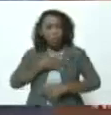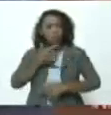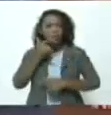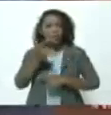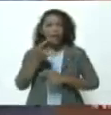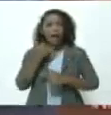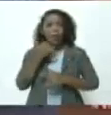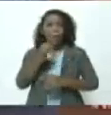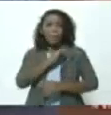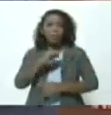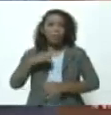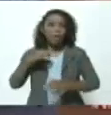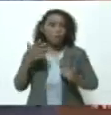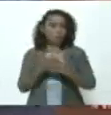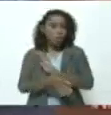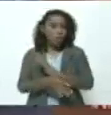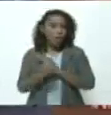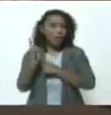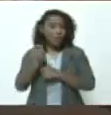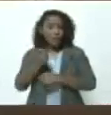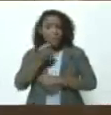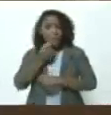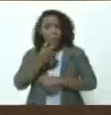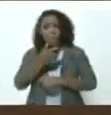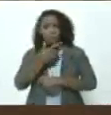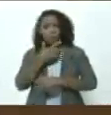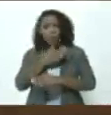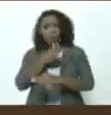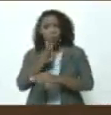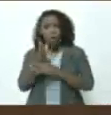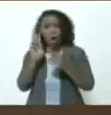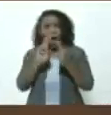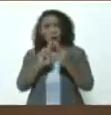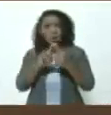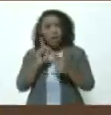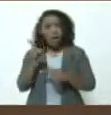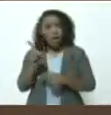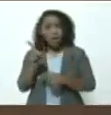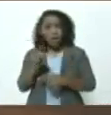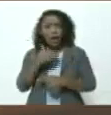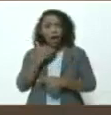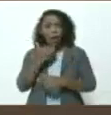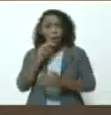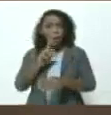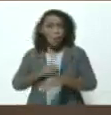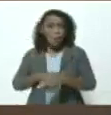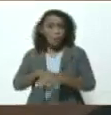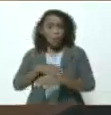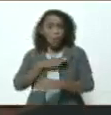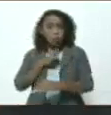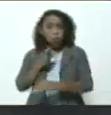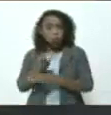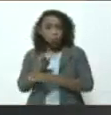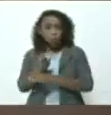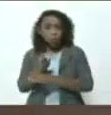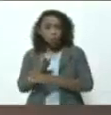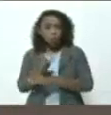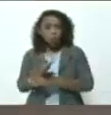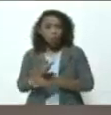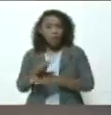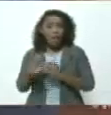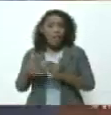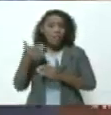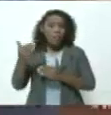muy personal. Fue muy hermoso ir a conocer esos artesanos en algún momento. Y de repente